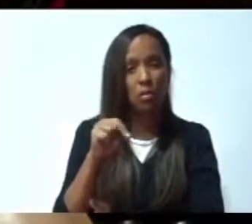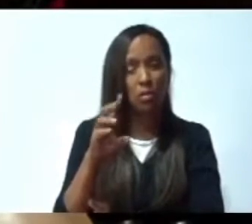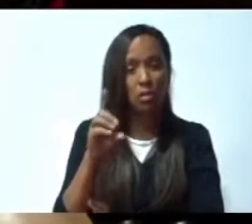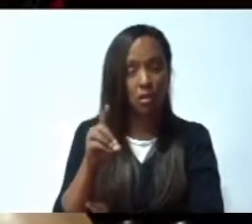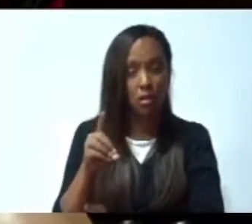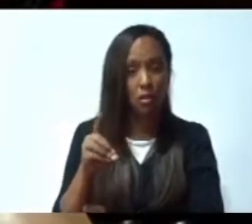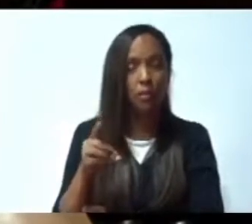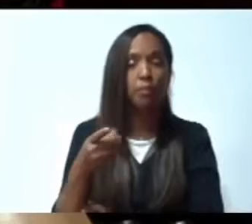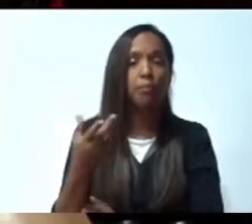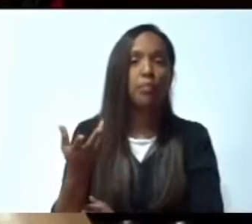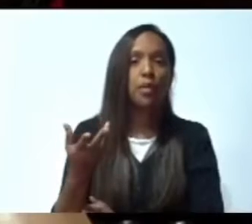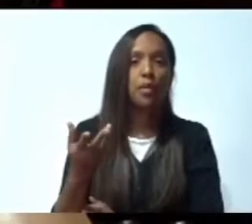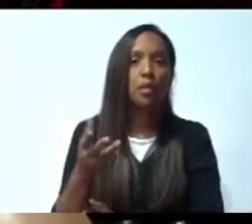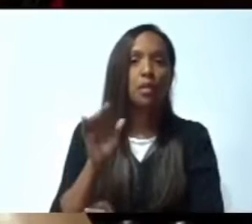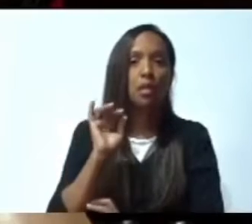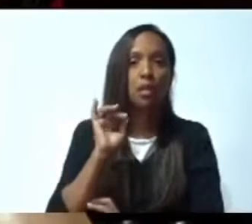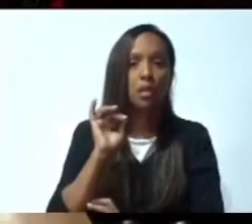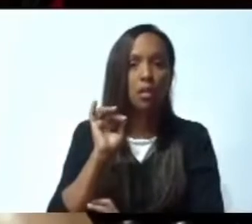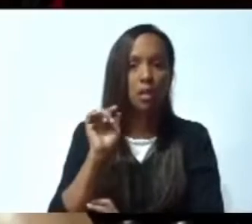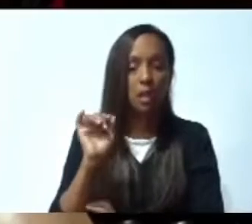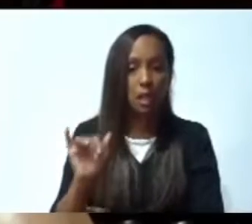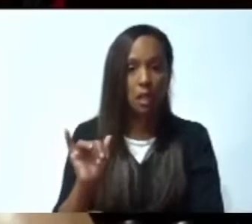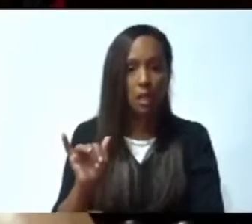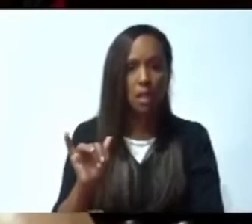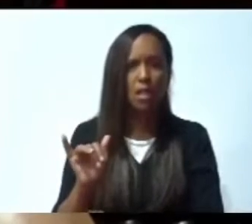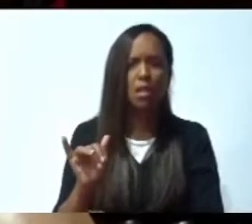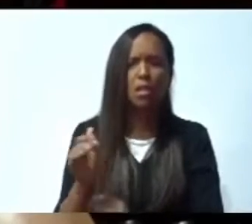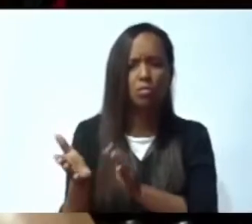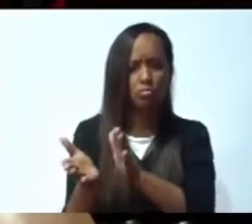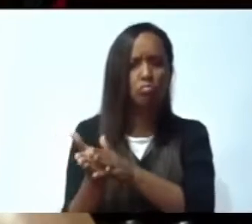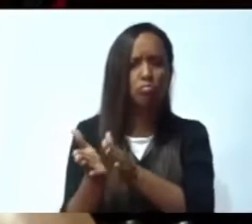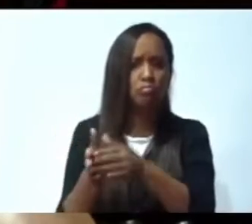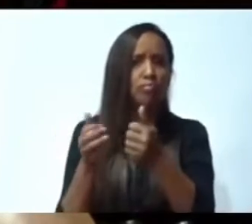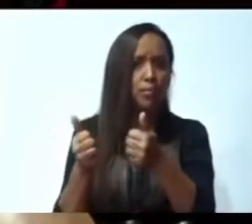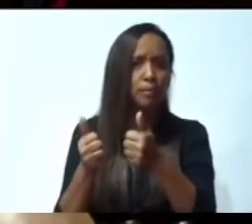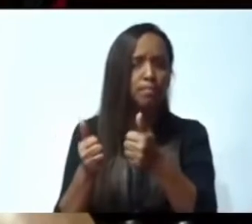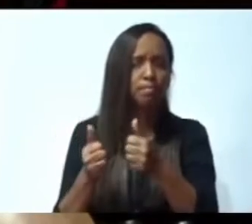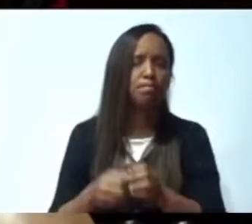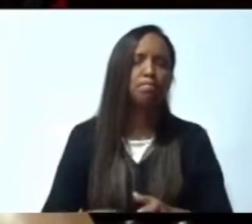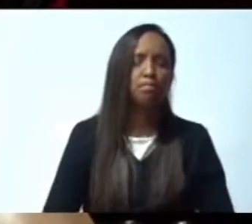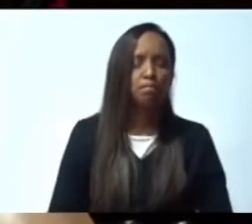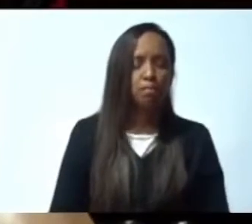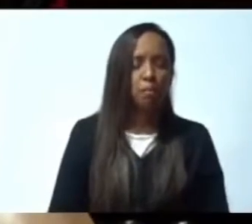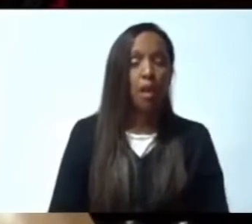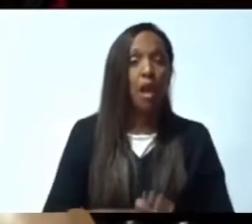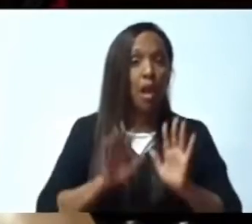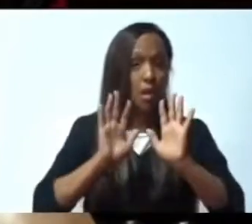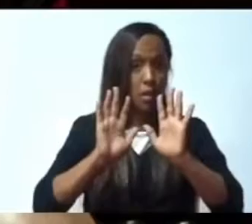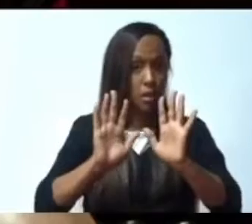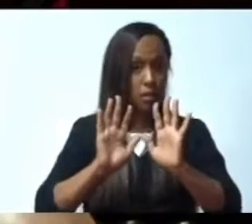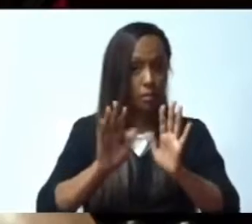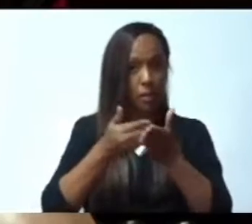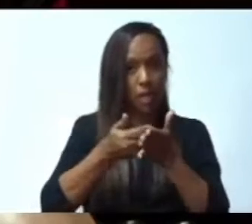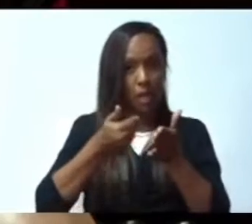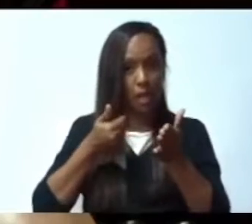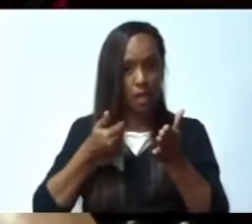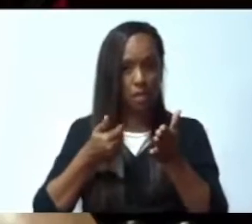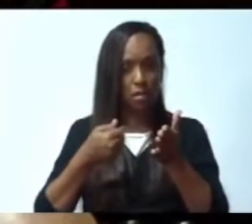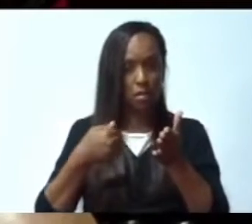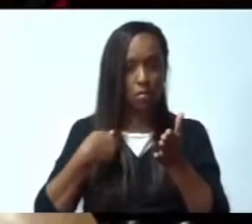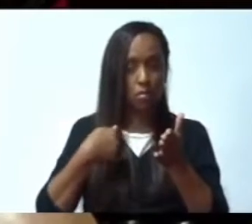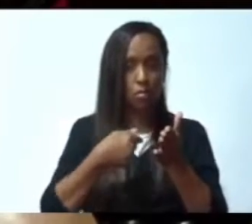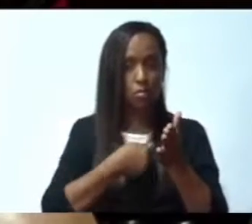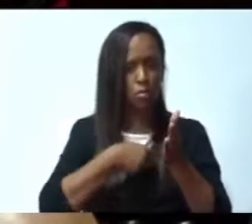enhorabuena. Ahora bien, nosotros estábamos leyendo el proyecto acá, ¿verdad? El proyecto se colocó en la agenda para el día de hoy por primera